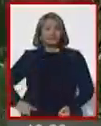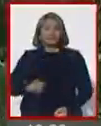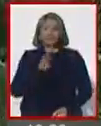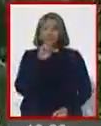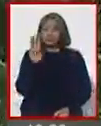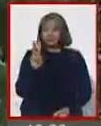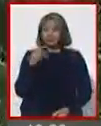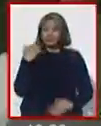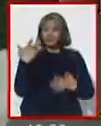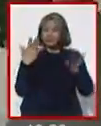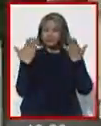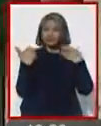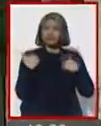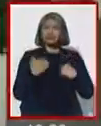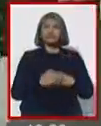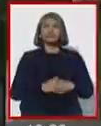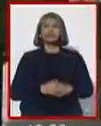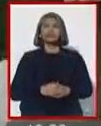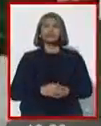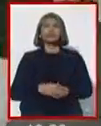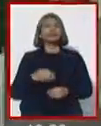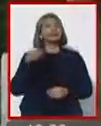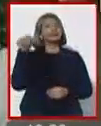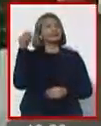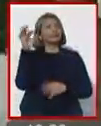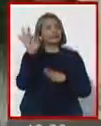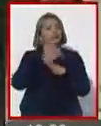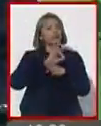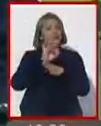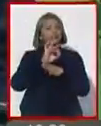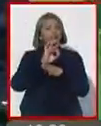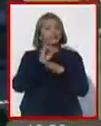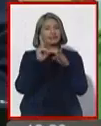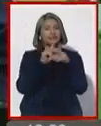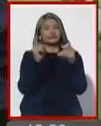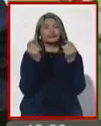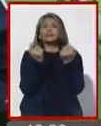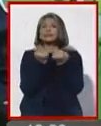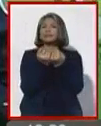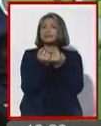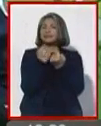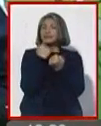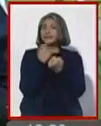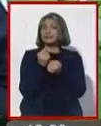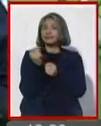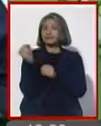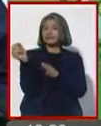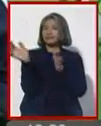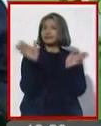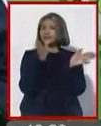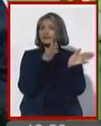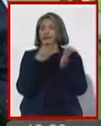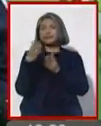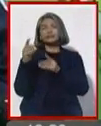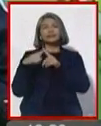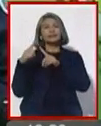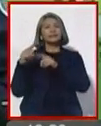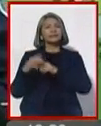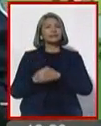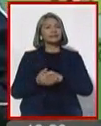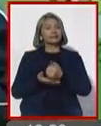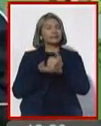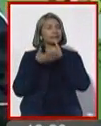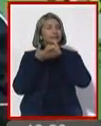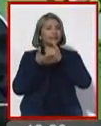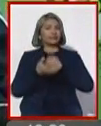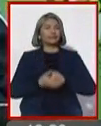Warnes. Estuvimos ahí con 10 funcionarios de este departamento, con nuestros equipamientos, vehículos de emergencia para poder controlar la